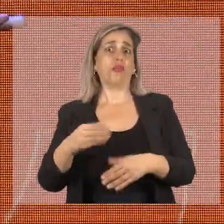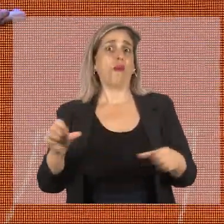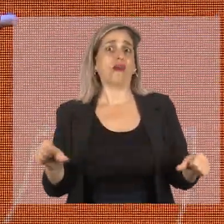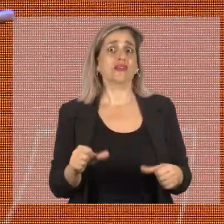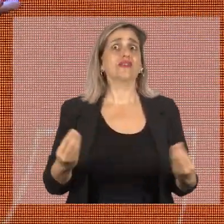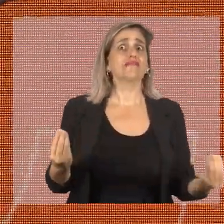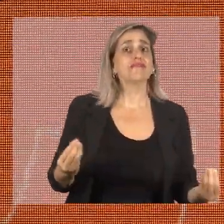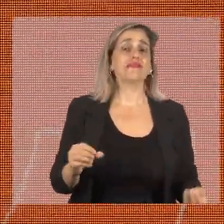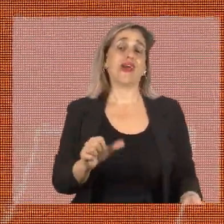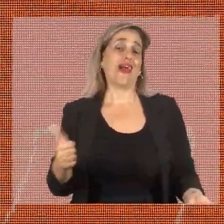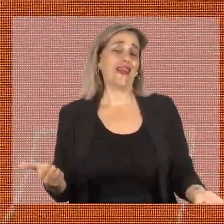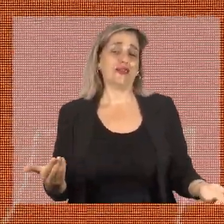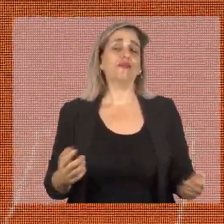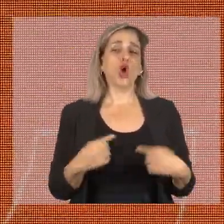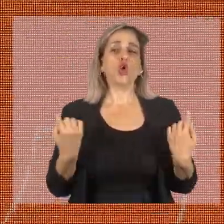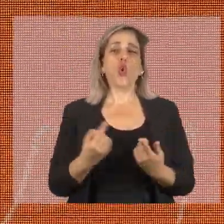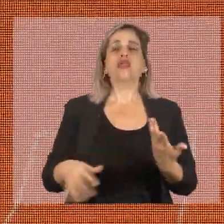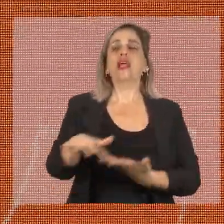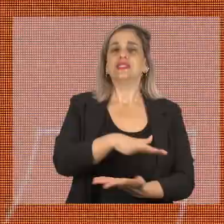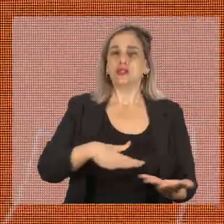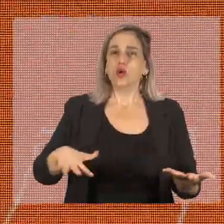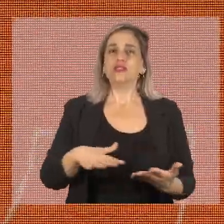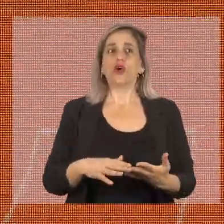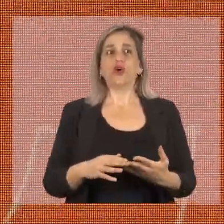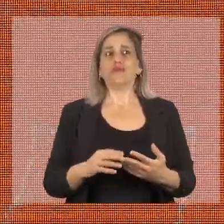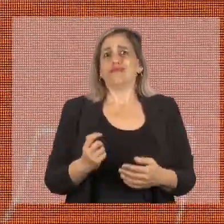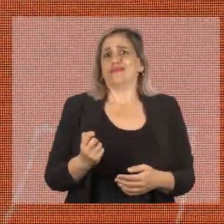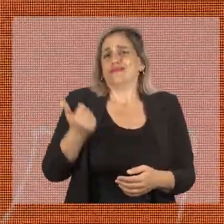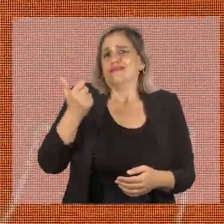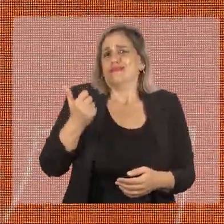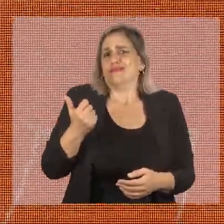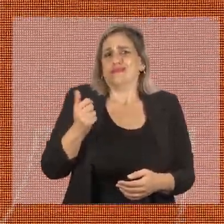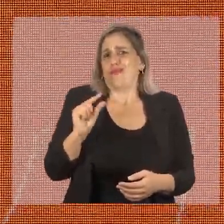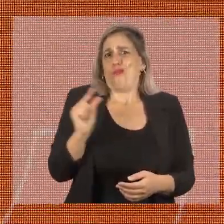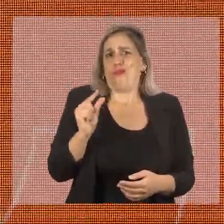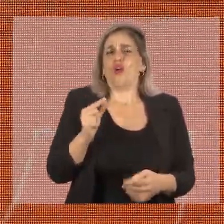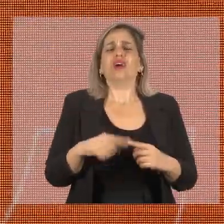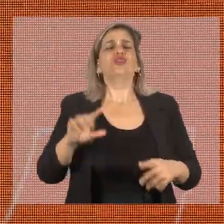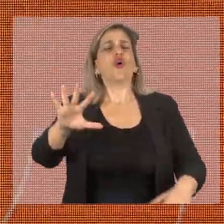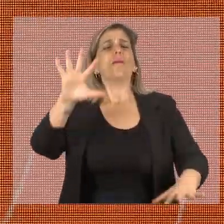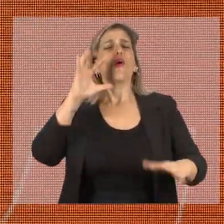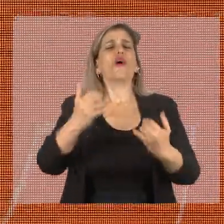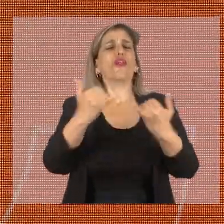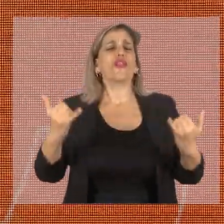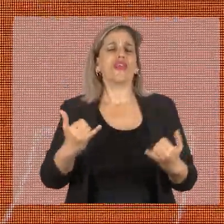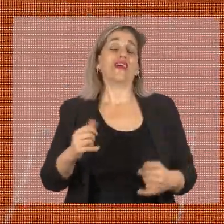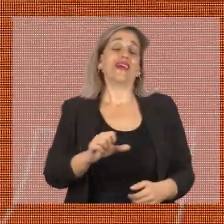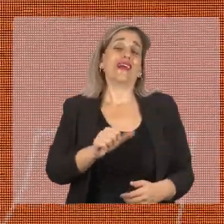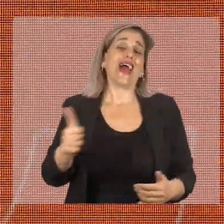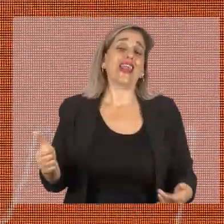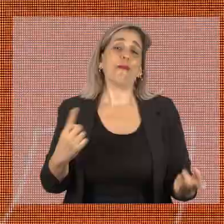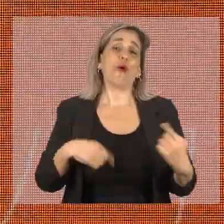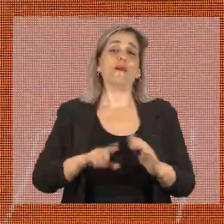ganar. Que en nuestro caso fue por un escaso margen. Yo recuerdo el día que ganamos,